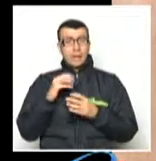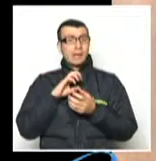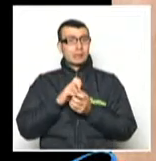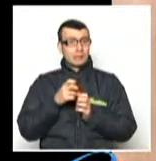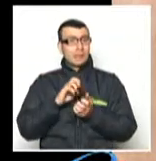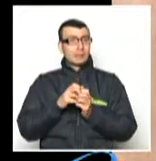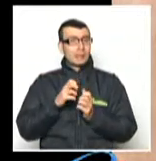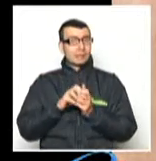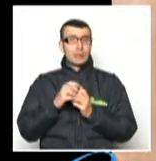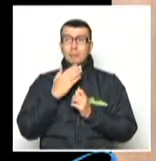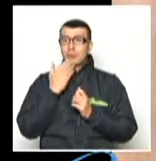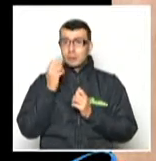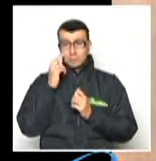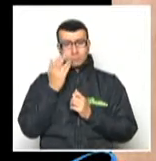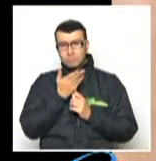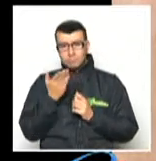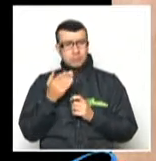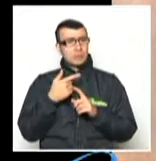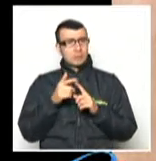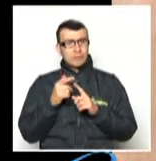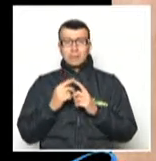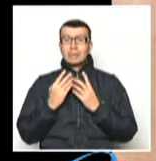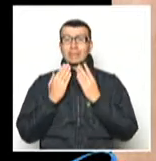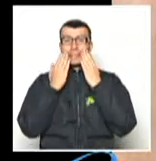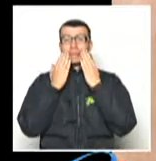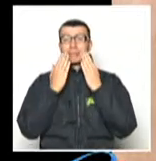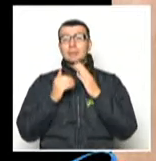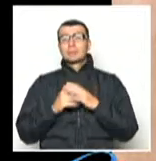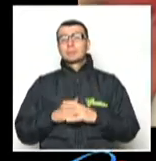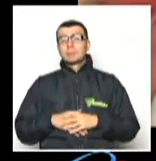son los casos que estamos viendo de implantes dentales.